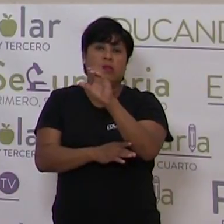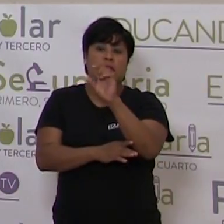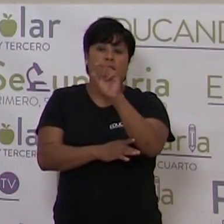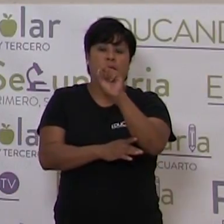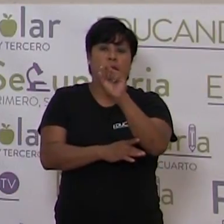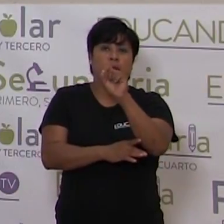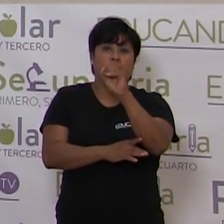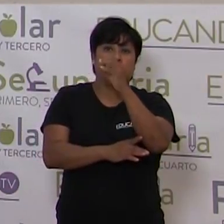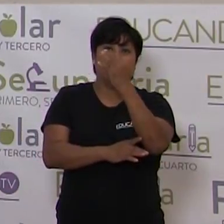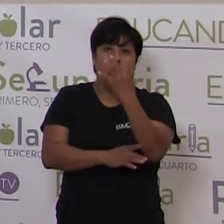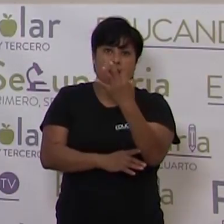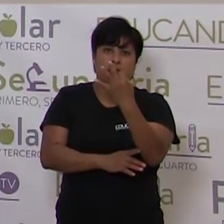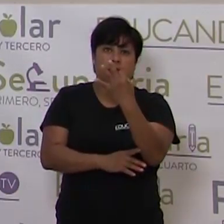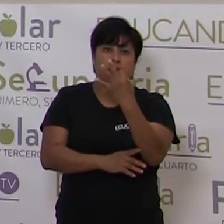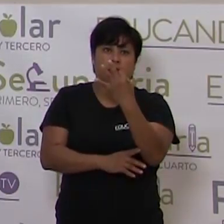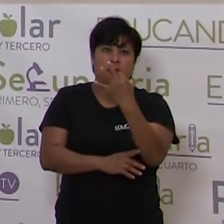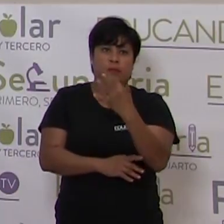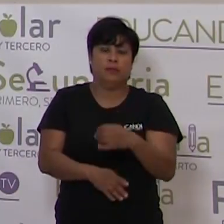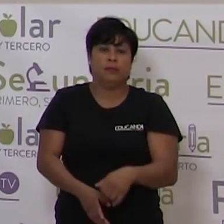23.